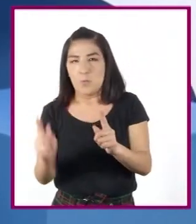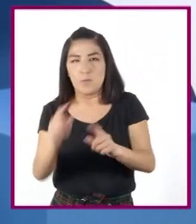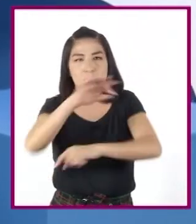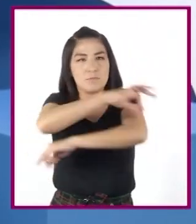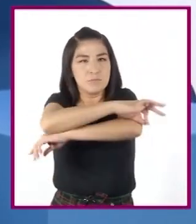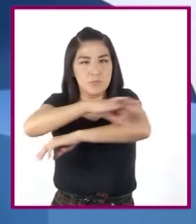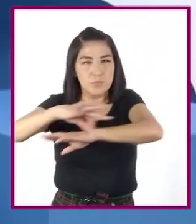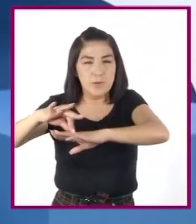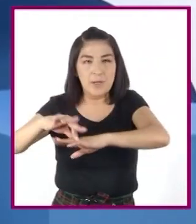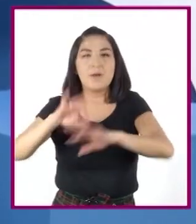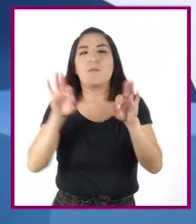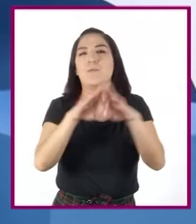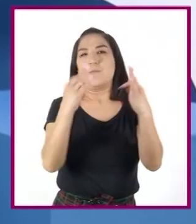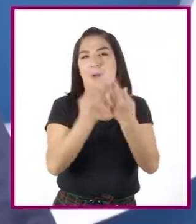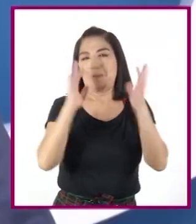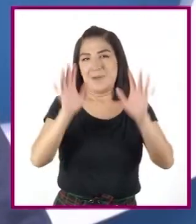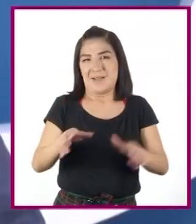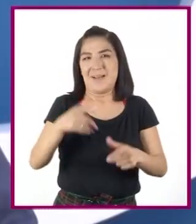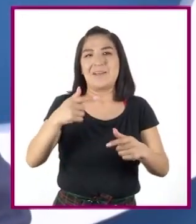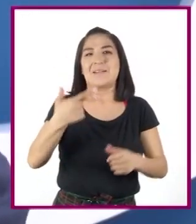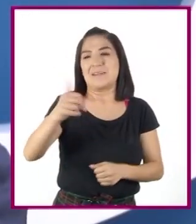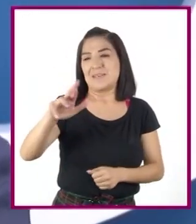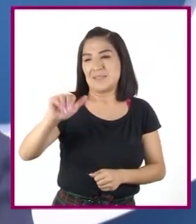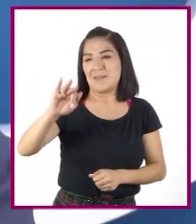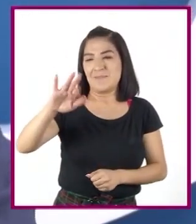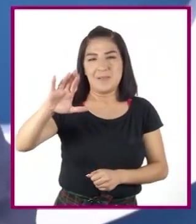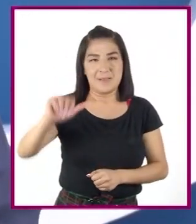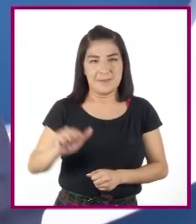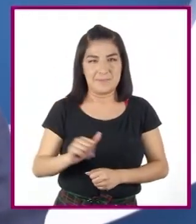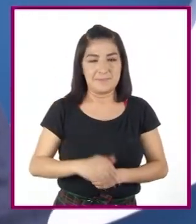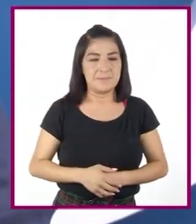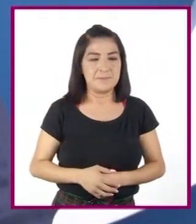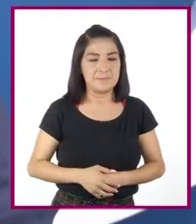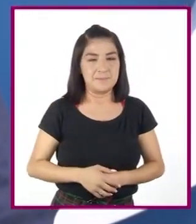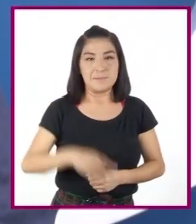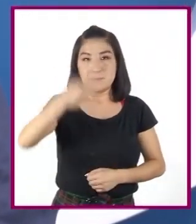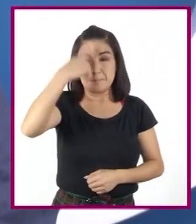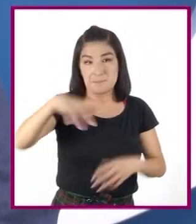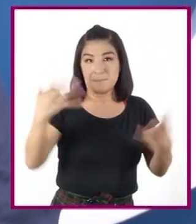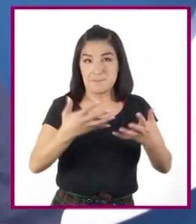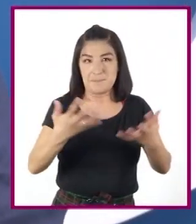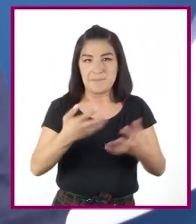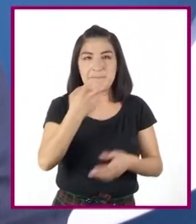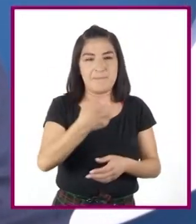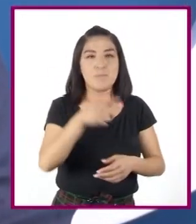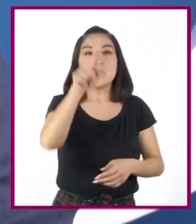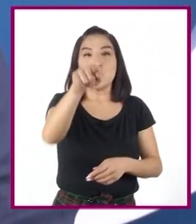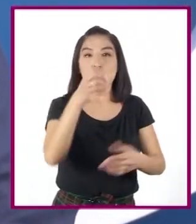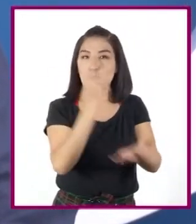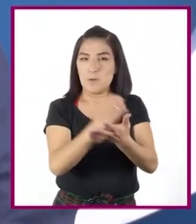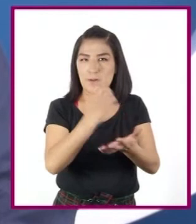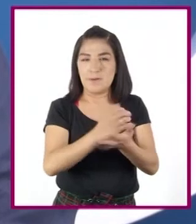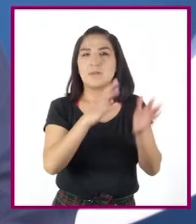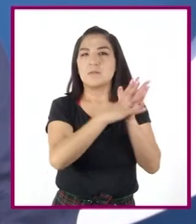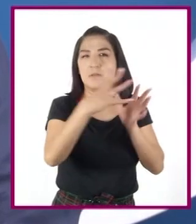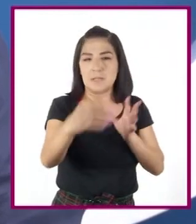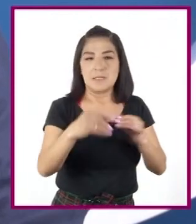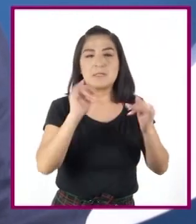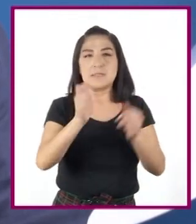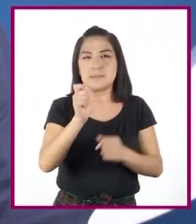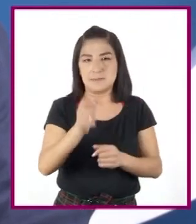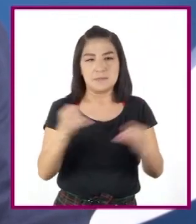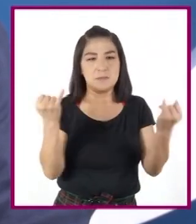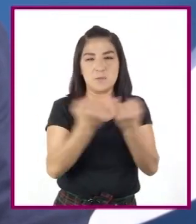y formaremos la gráfica. Para realizar la gráfica, trace en su cuaderno un cuadrante